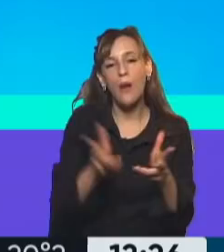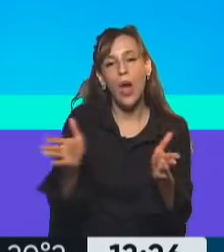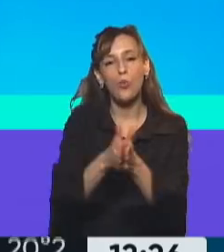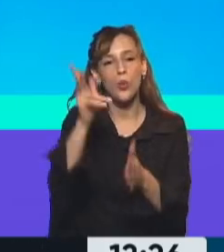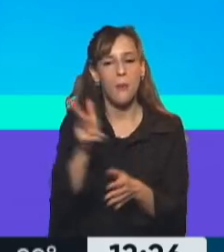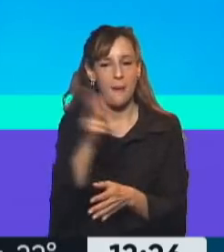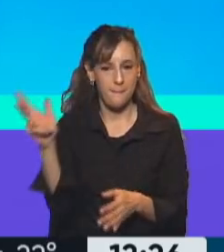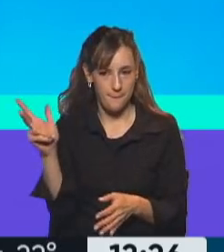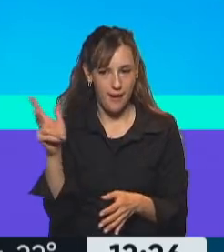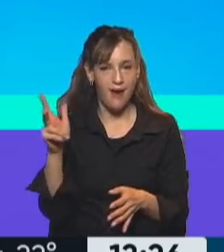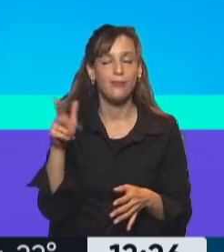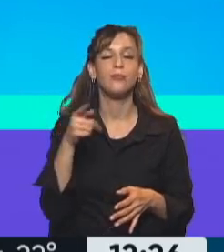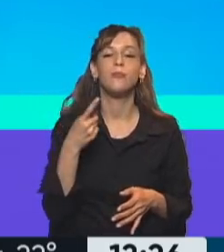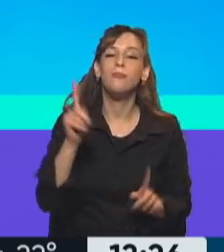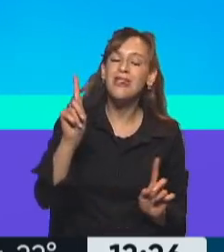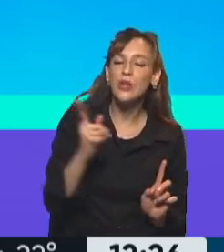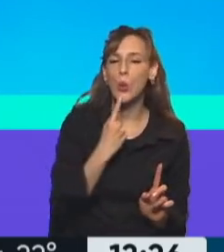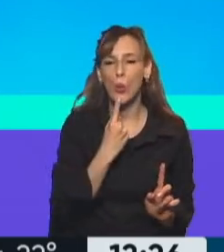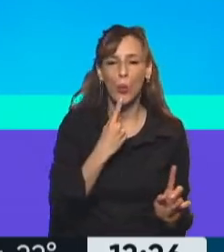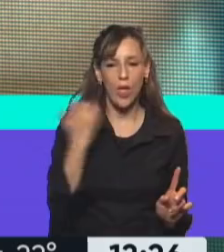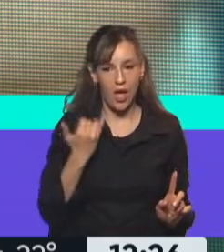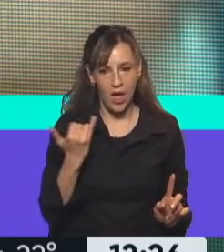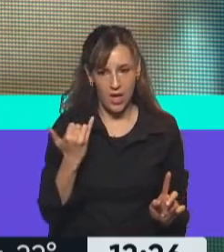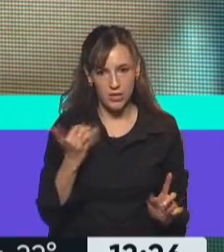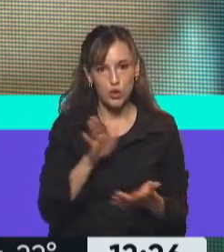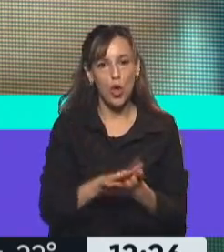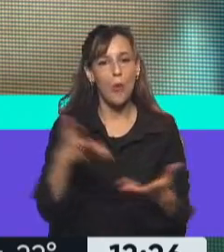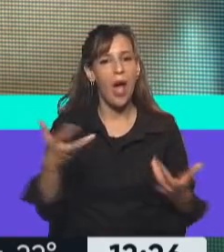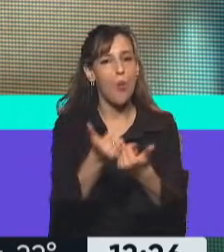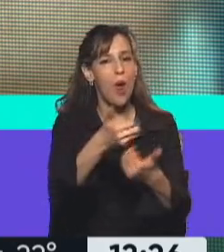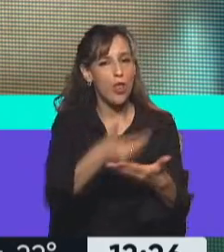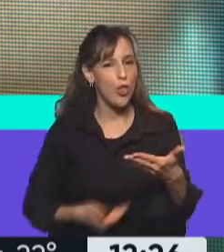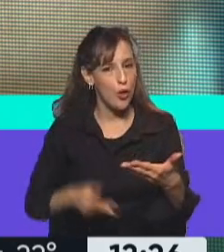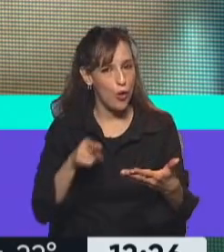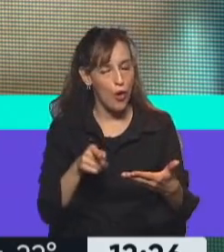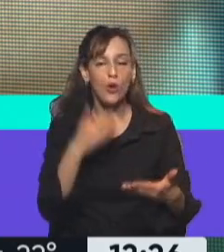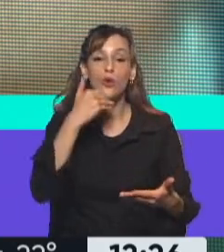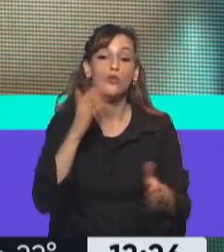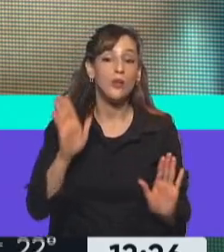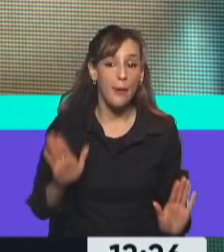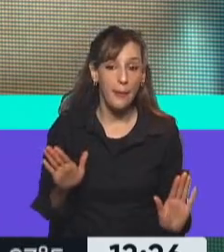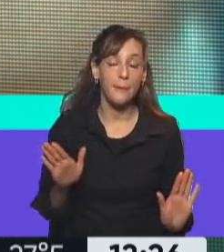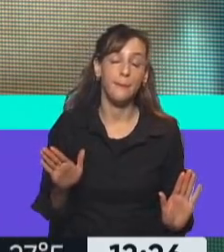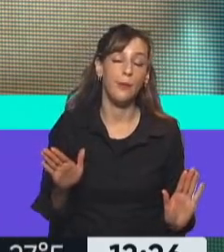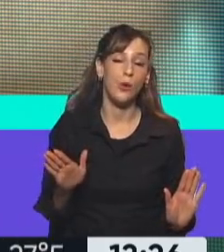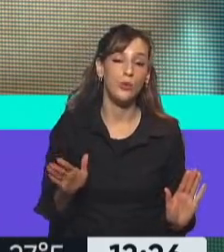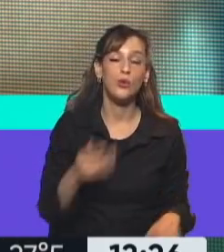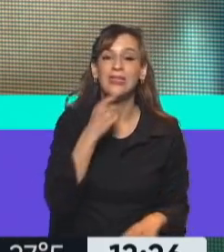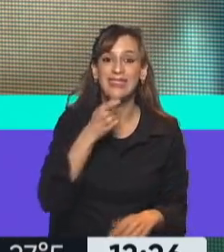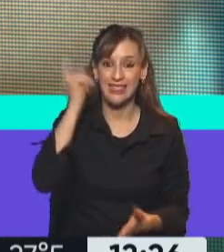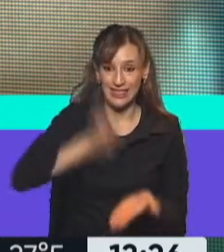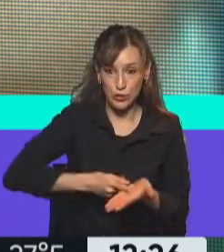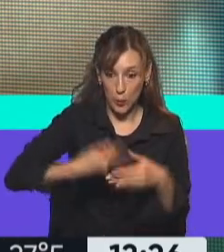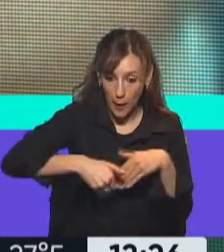déjame decir que hay algunas dudas sobre el tema del referéndum porque no se sabe si esto es una medida que se va a llevar